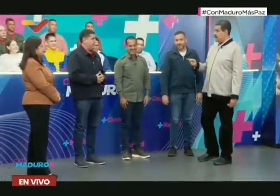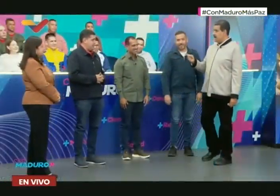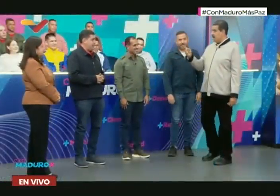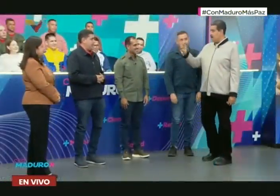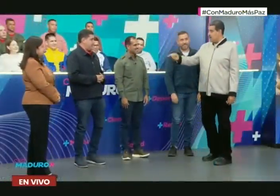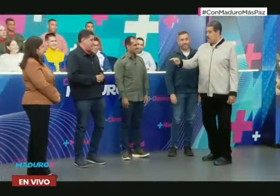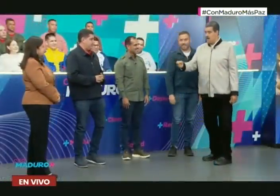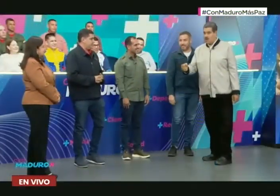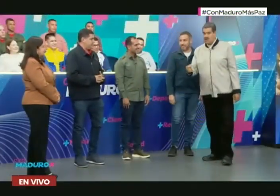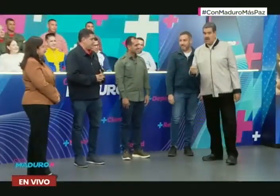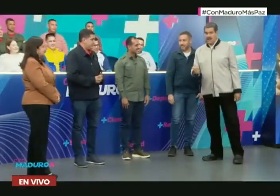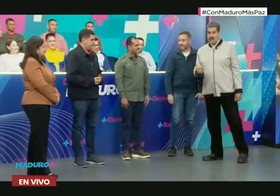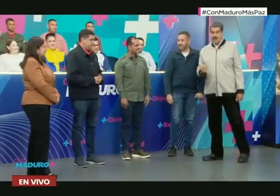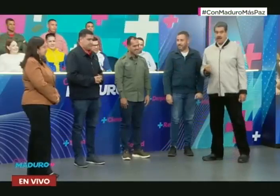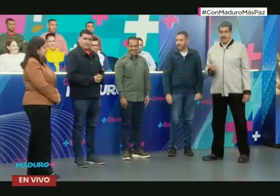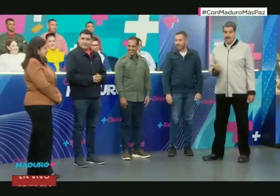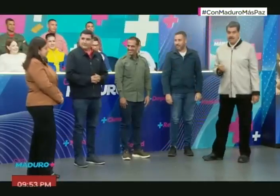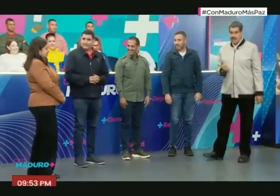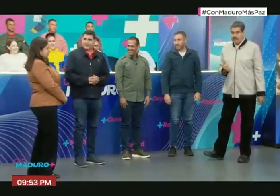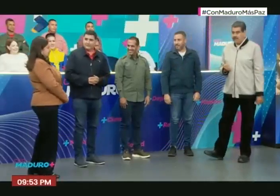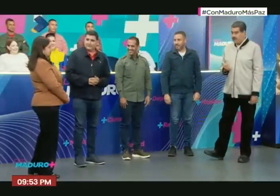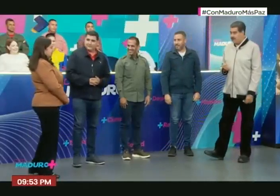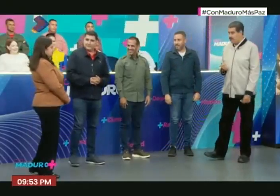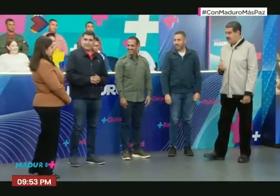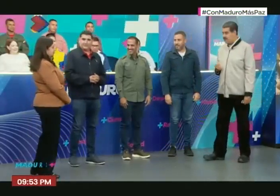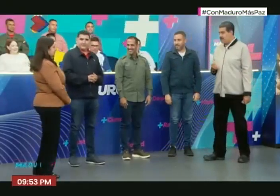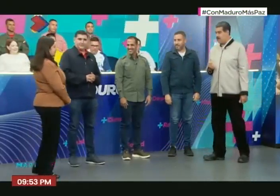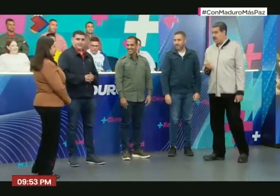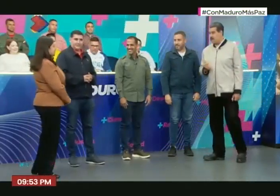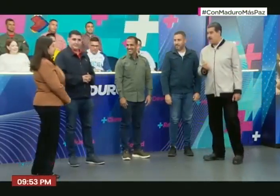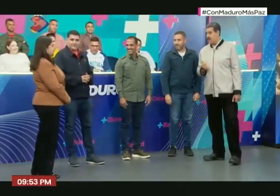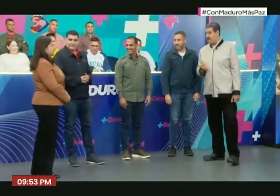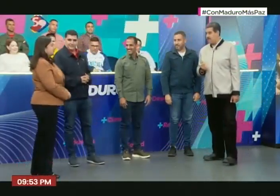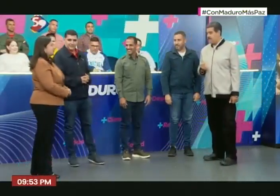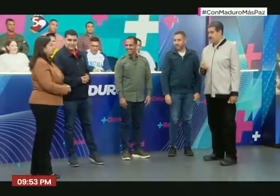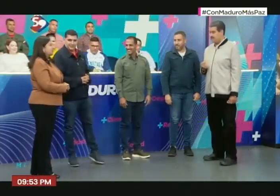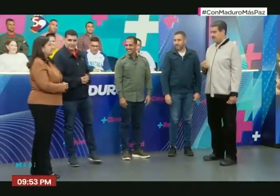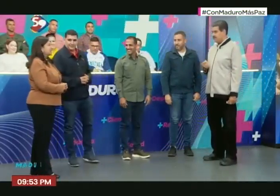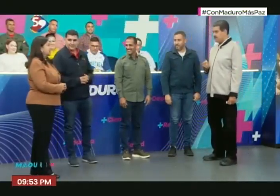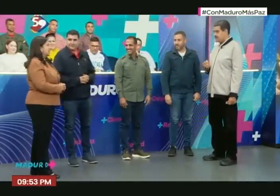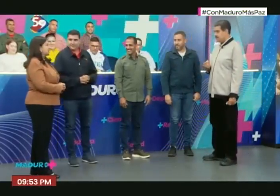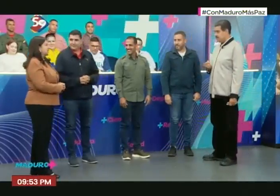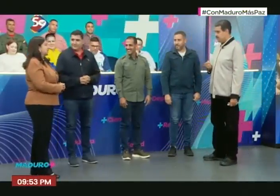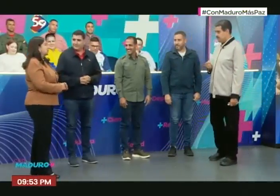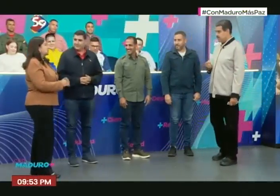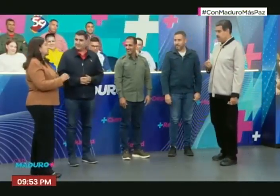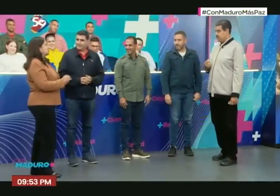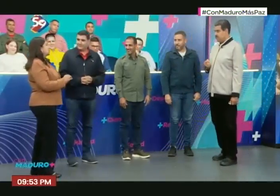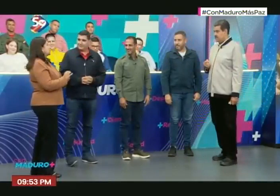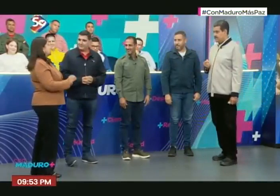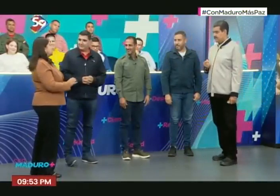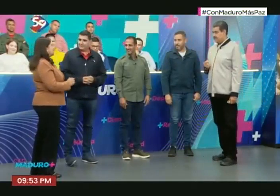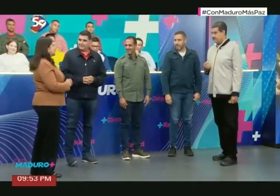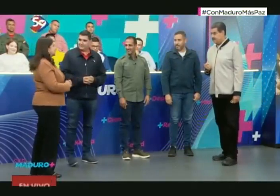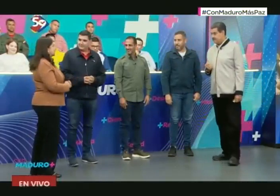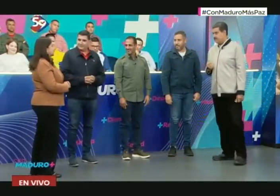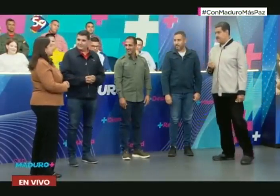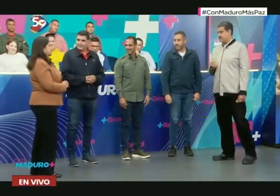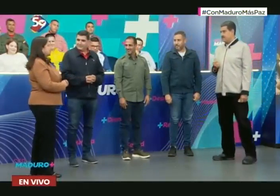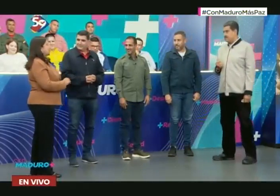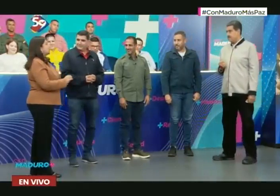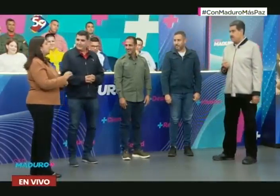próxima semana. Ajá, ¿cómo es la cosa en Caracas, almiranta en jefa, alcaldesa de Caracas? Bueno, mi comandante, ya están los